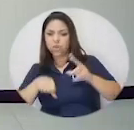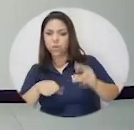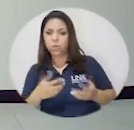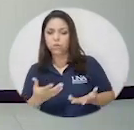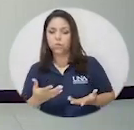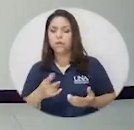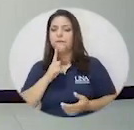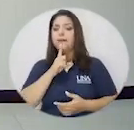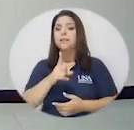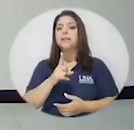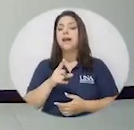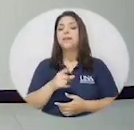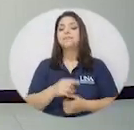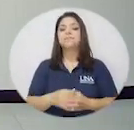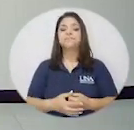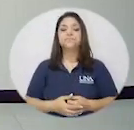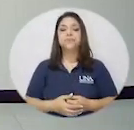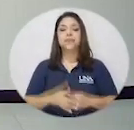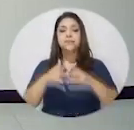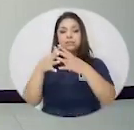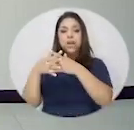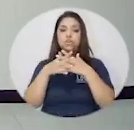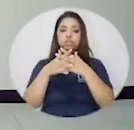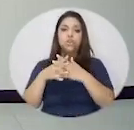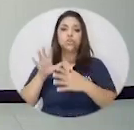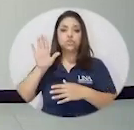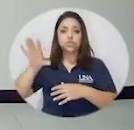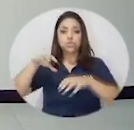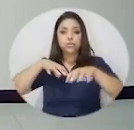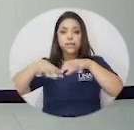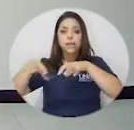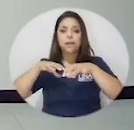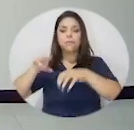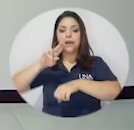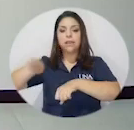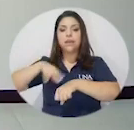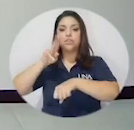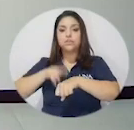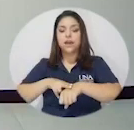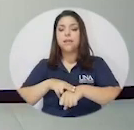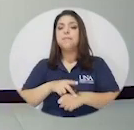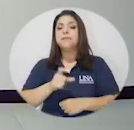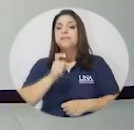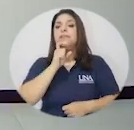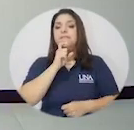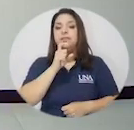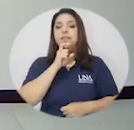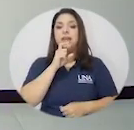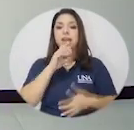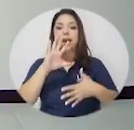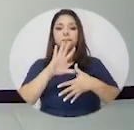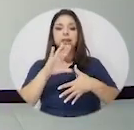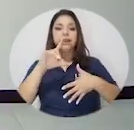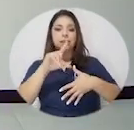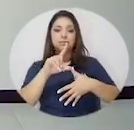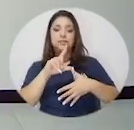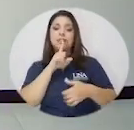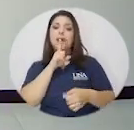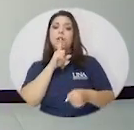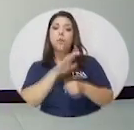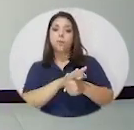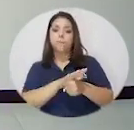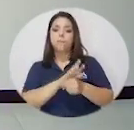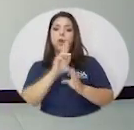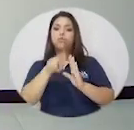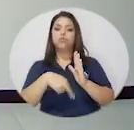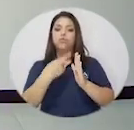dentro de su dinámica nacional van a hacer difícil que América Latina ocupe un rol protagonista. No